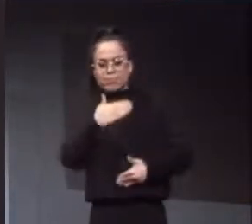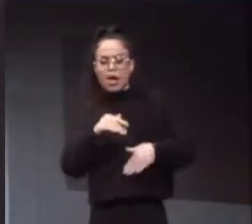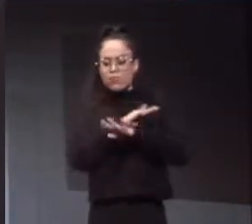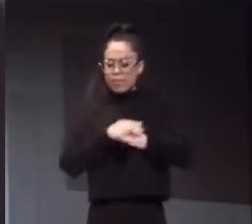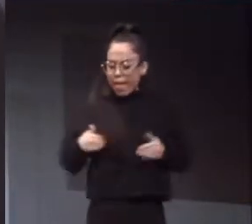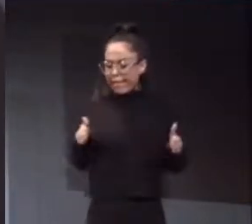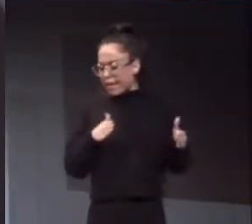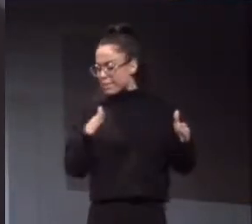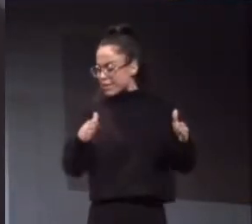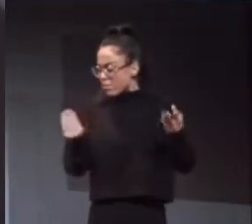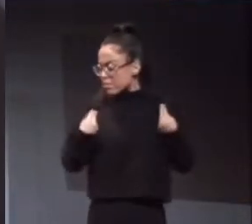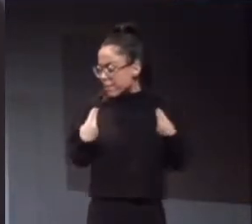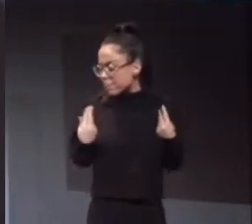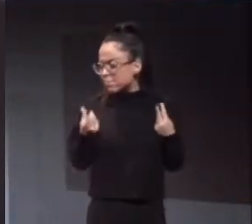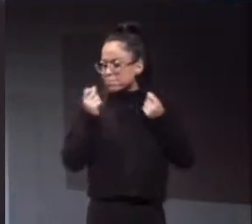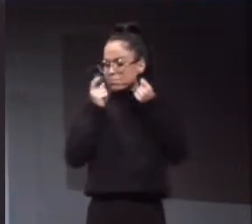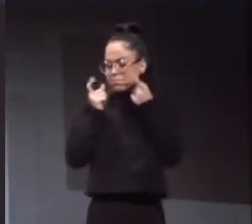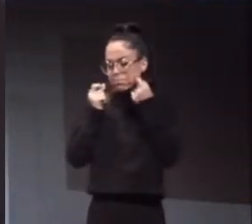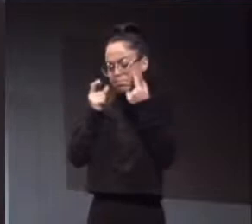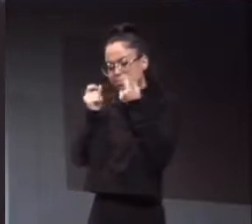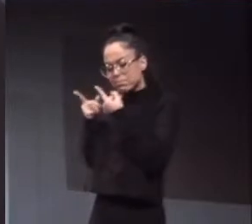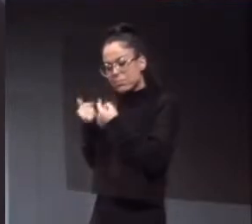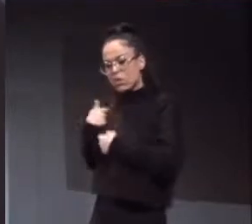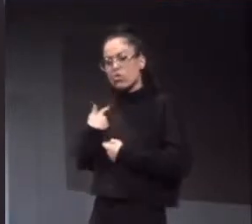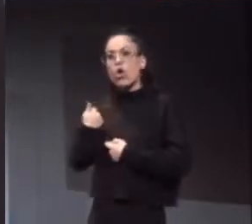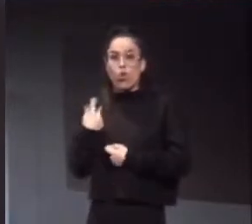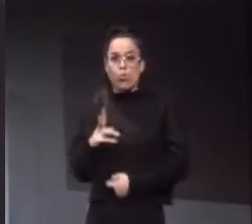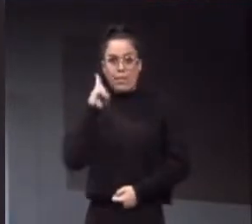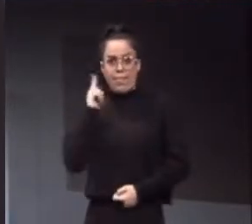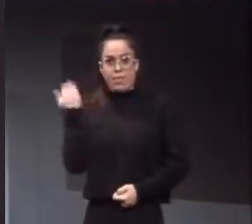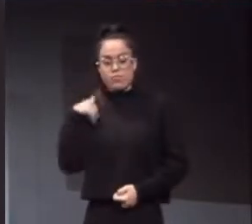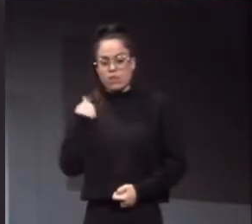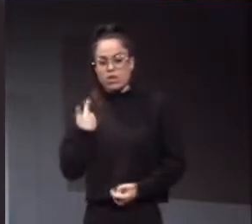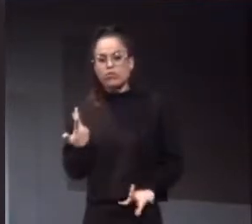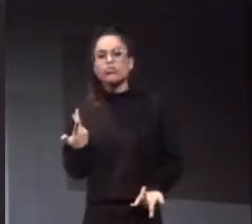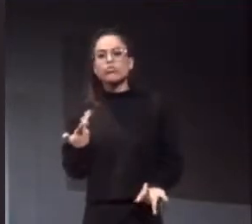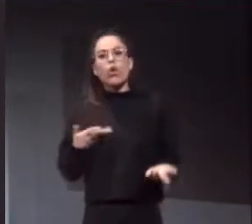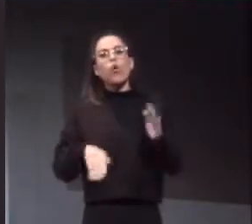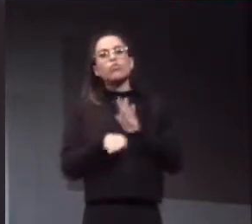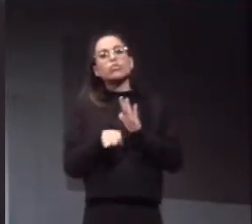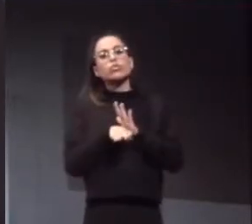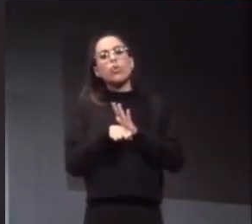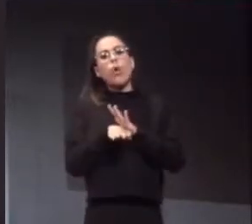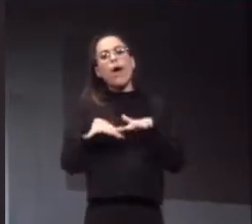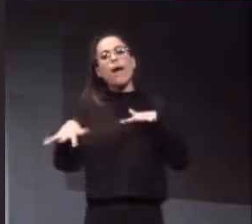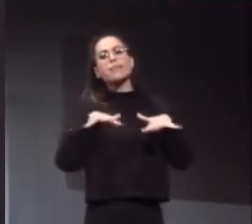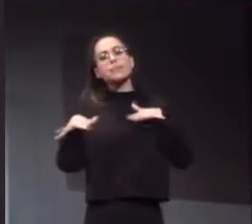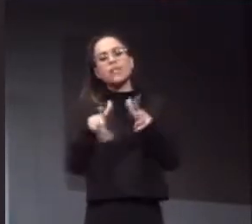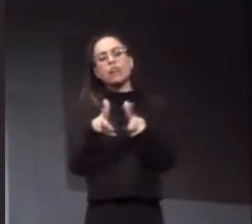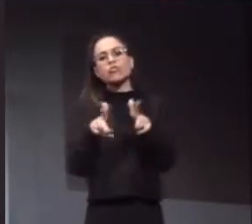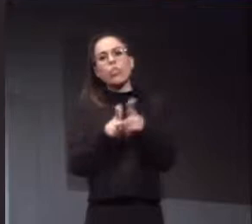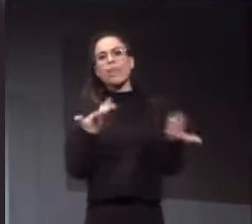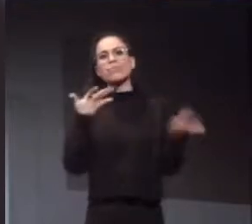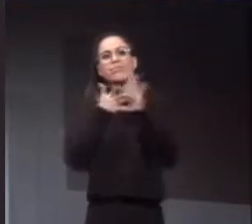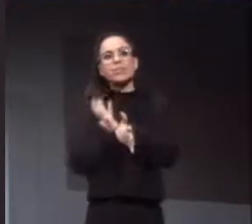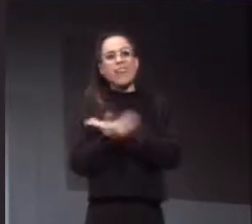y yo sigo todavía mi título estoy jubilado y mi título es de activista social me dedico a eso a contar